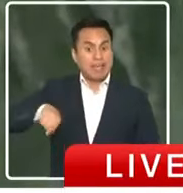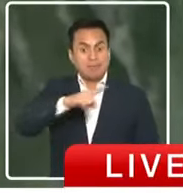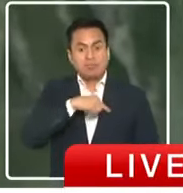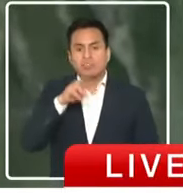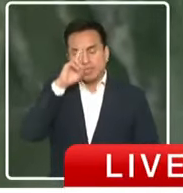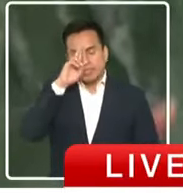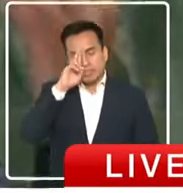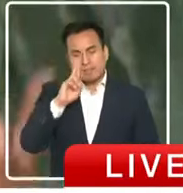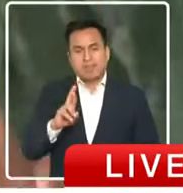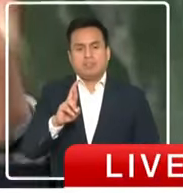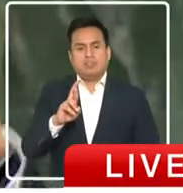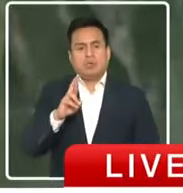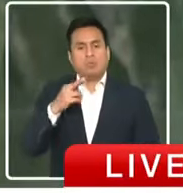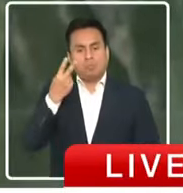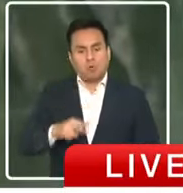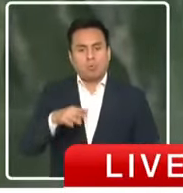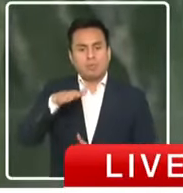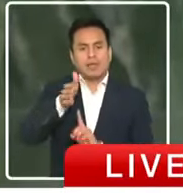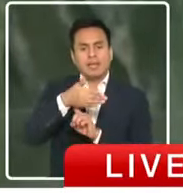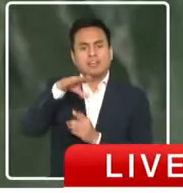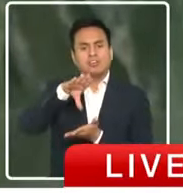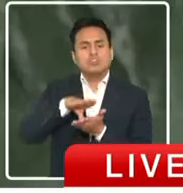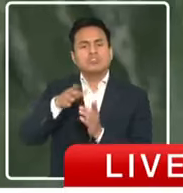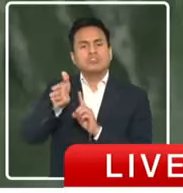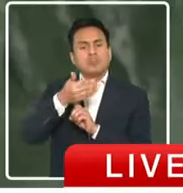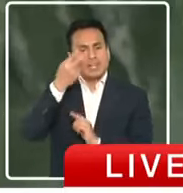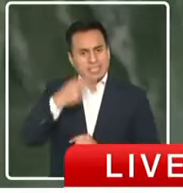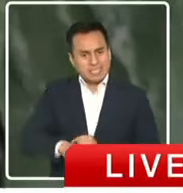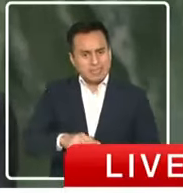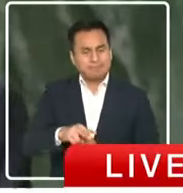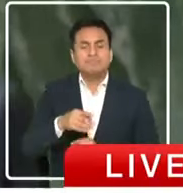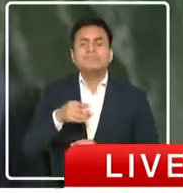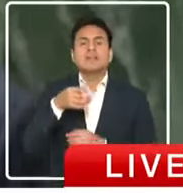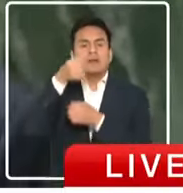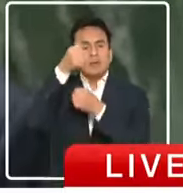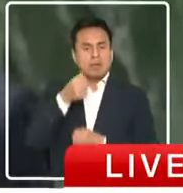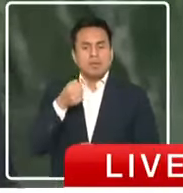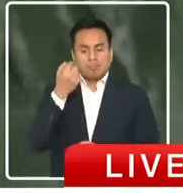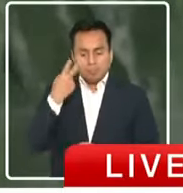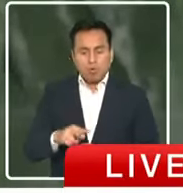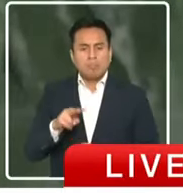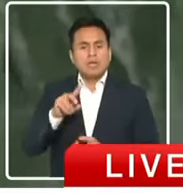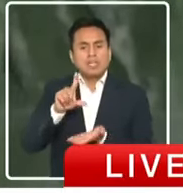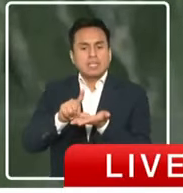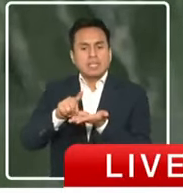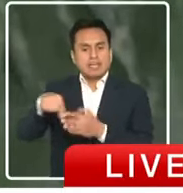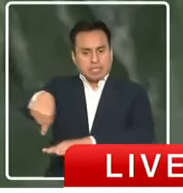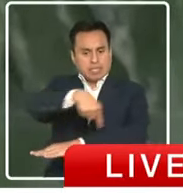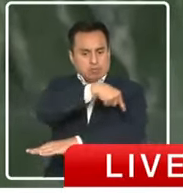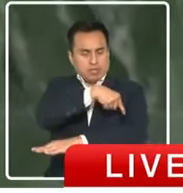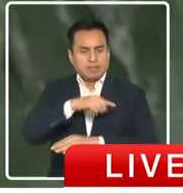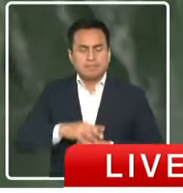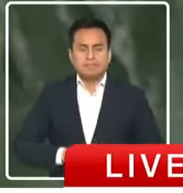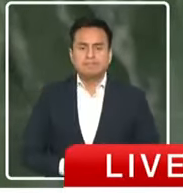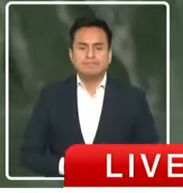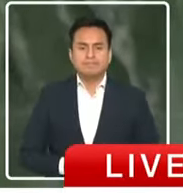del respeto a nuestra propia soberanía, del respeto a nuestra propia integridad territorial.